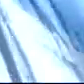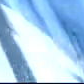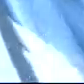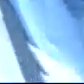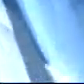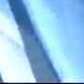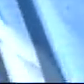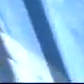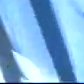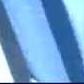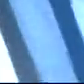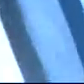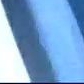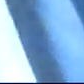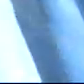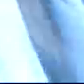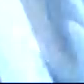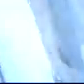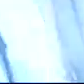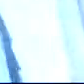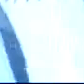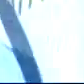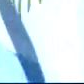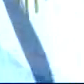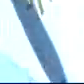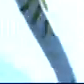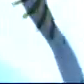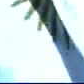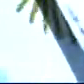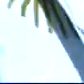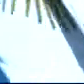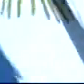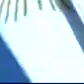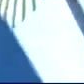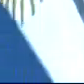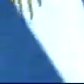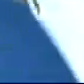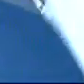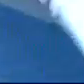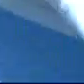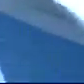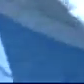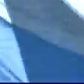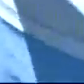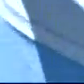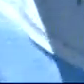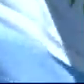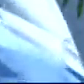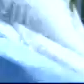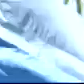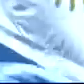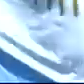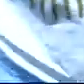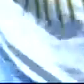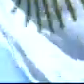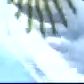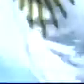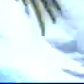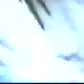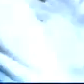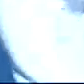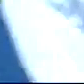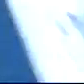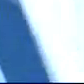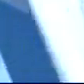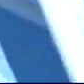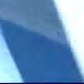la cadena nacional de radio y televisión de todo el país y el Servicio Internacional RAE, Radiodifusión Argentina